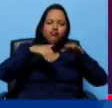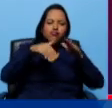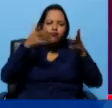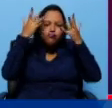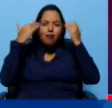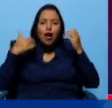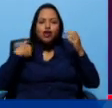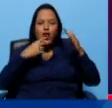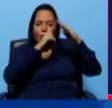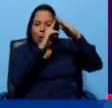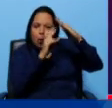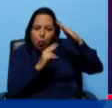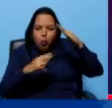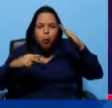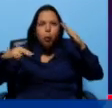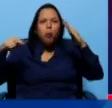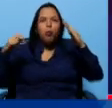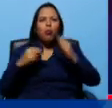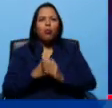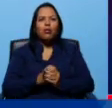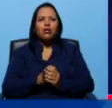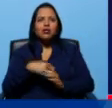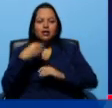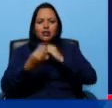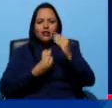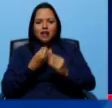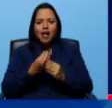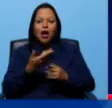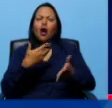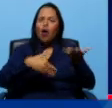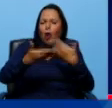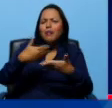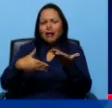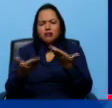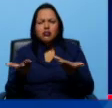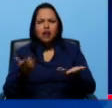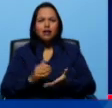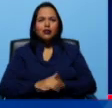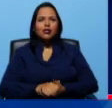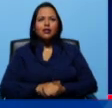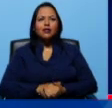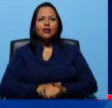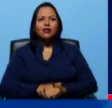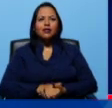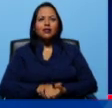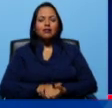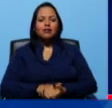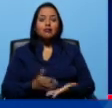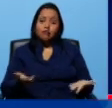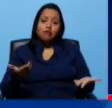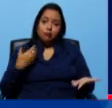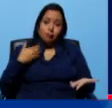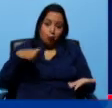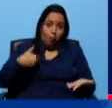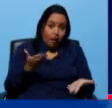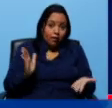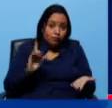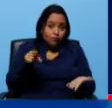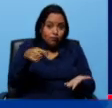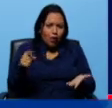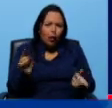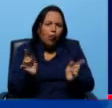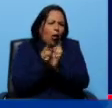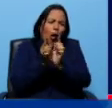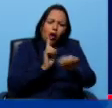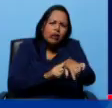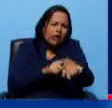estuve buceando un rato, ¿ah? Compartiendo. Me sale, ¿verdad? Un momentico,